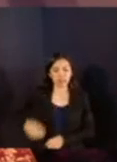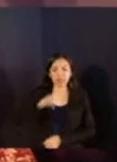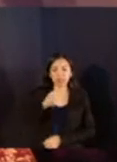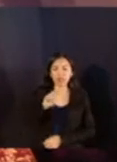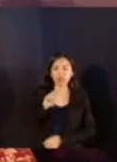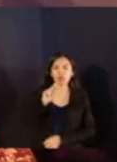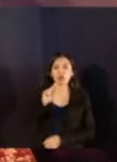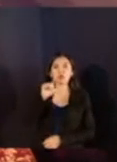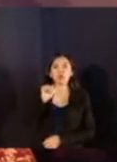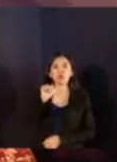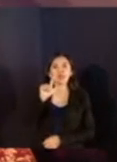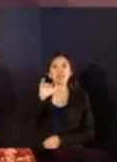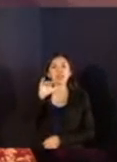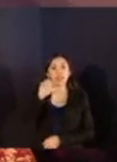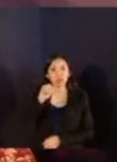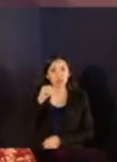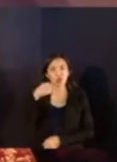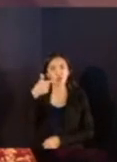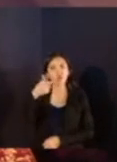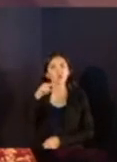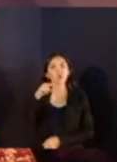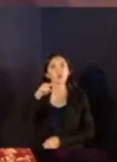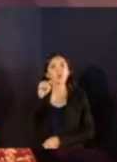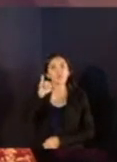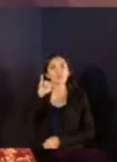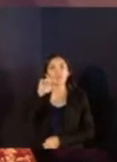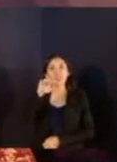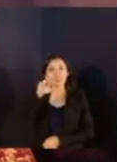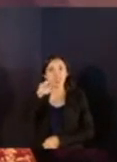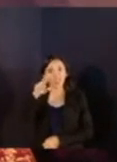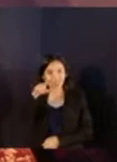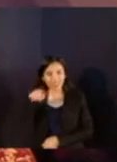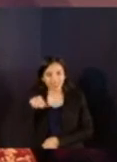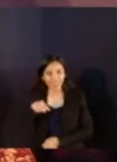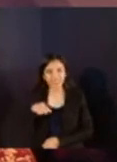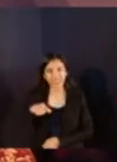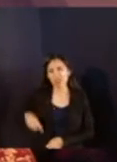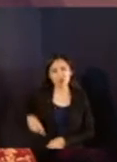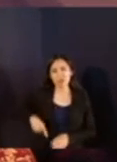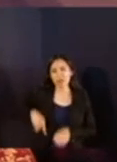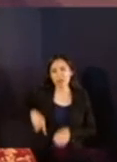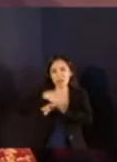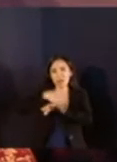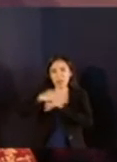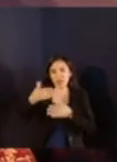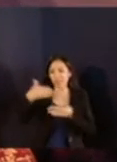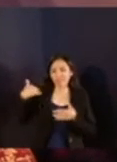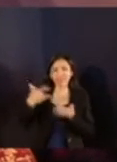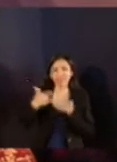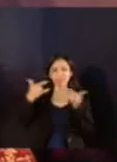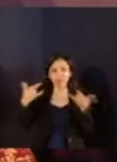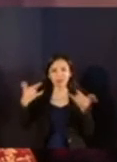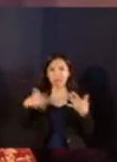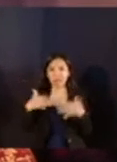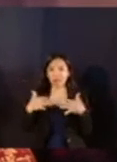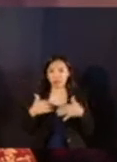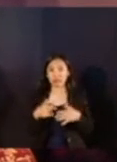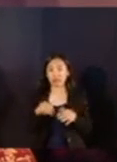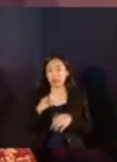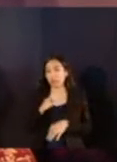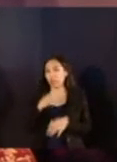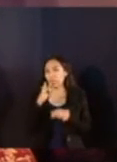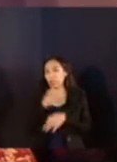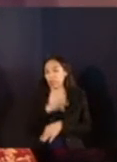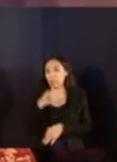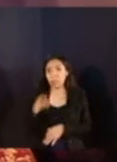provisional y fue en una situación extremadamente crítica de la revolución, del movimiento